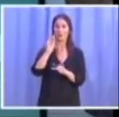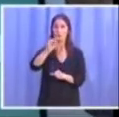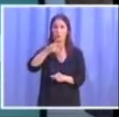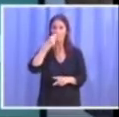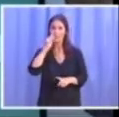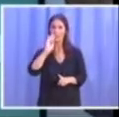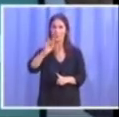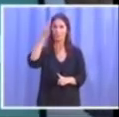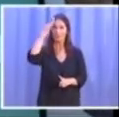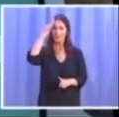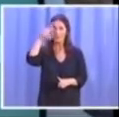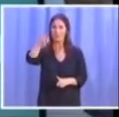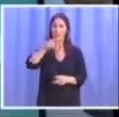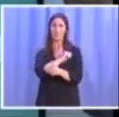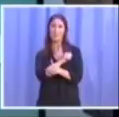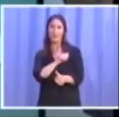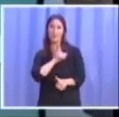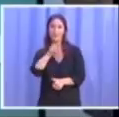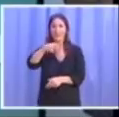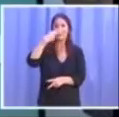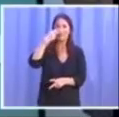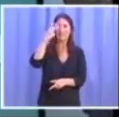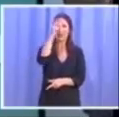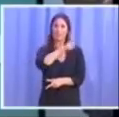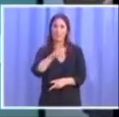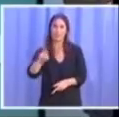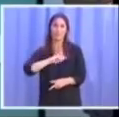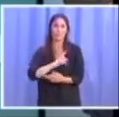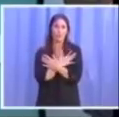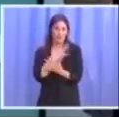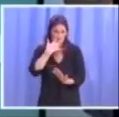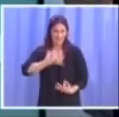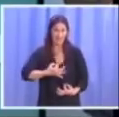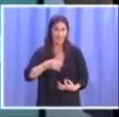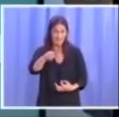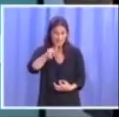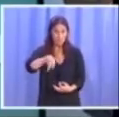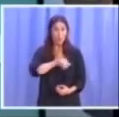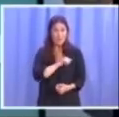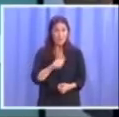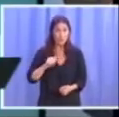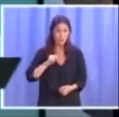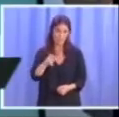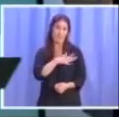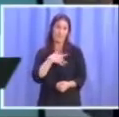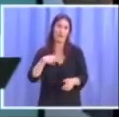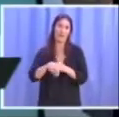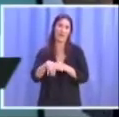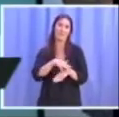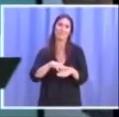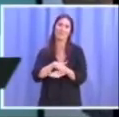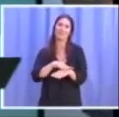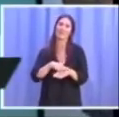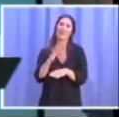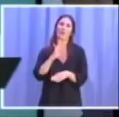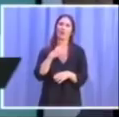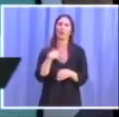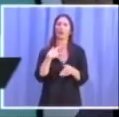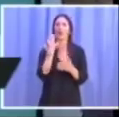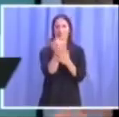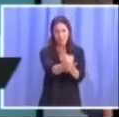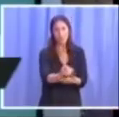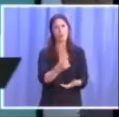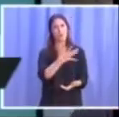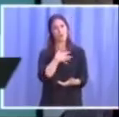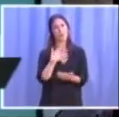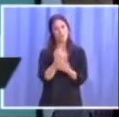tus anhelos, tus esperanzas, los intereses de las personas que amas. Porque si eres autónomo, tú quieres una administración que no te dé la espalda, que te apoye, que te